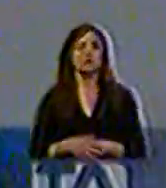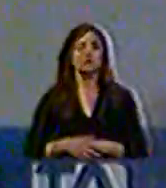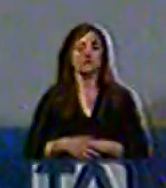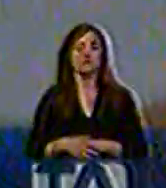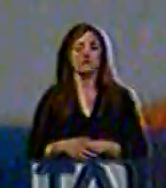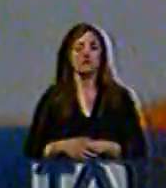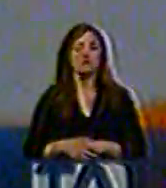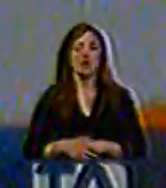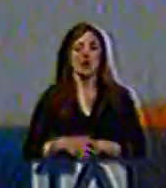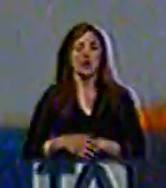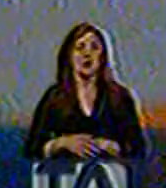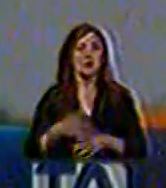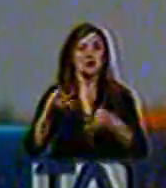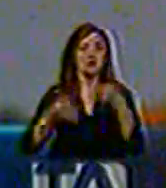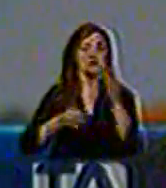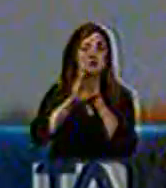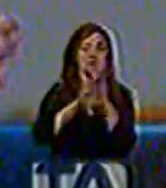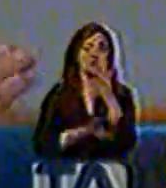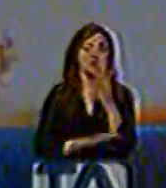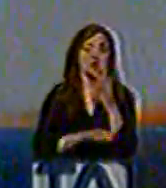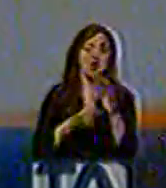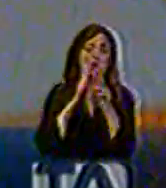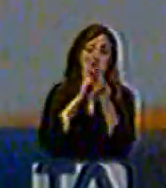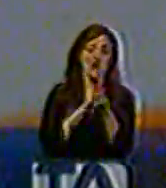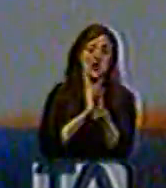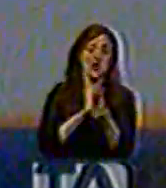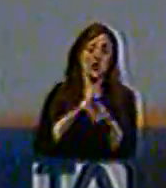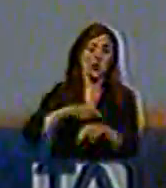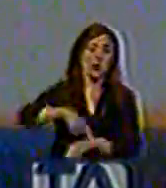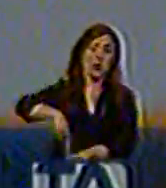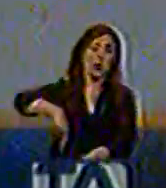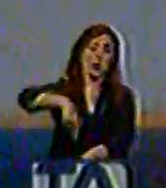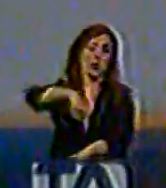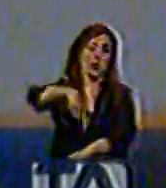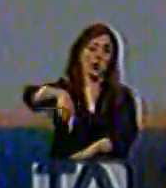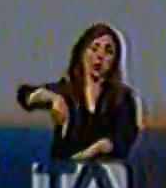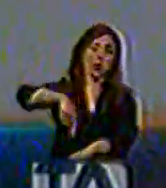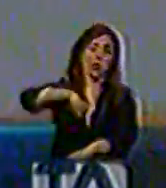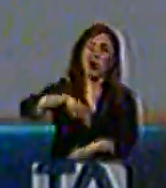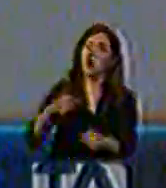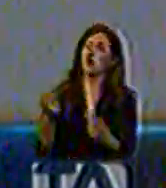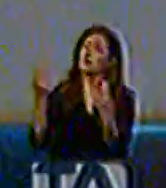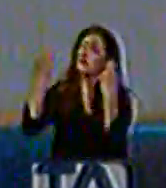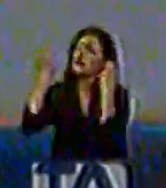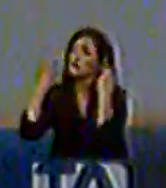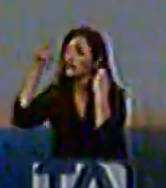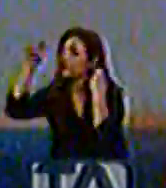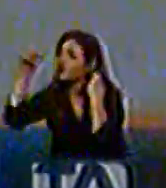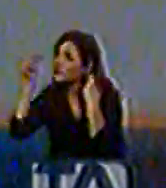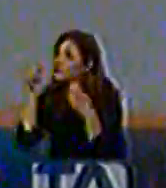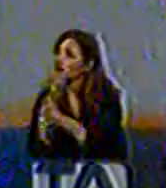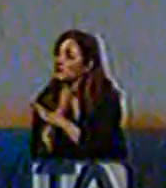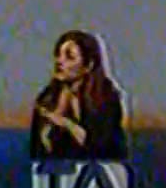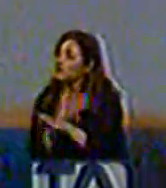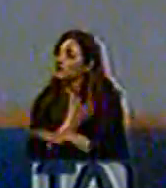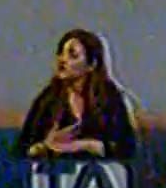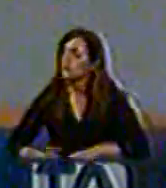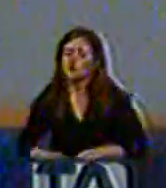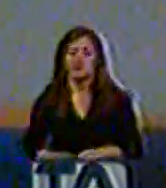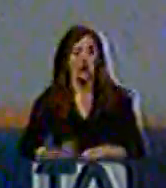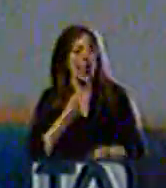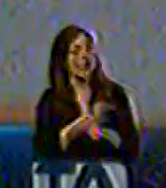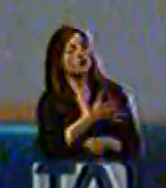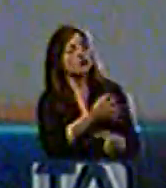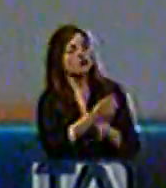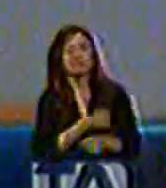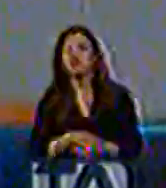se ha demorado en responder las causas. Ha sido obsecuente con los poderes de turno. No ha despachado las cosas cuando se le han pedido que despache. Y